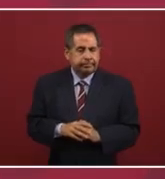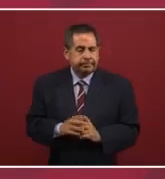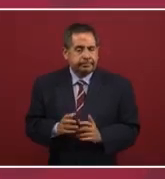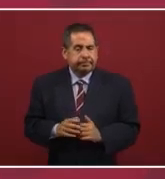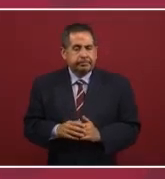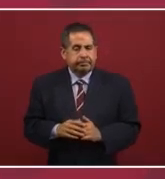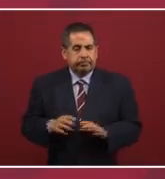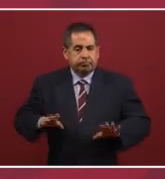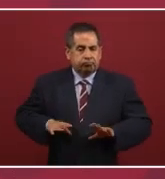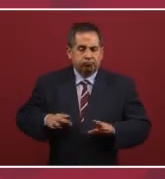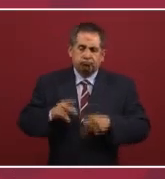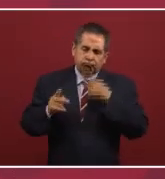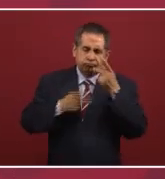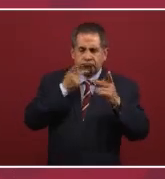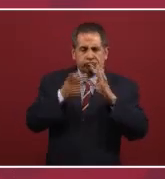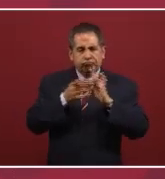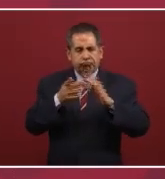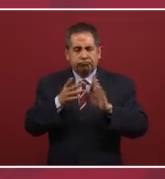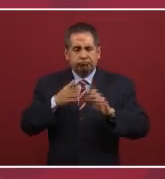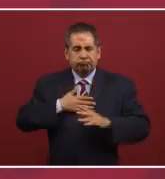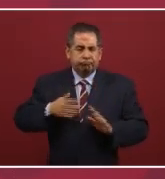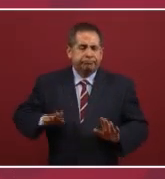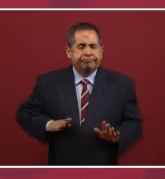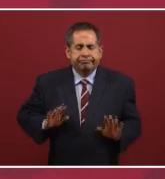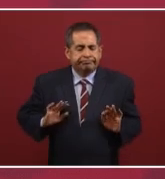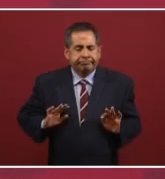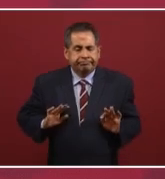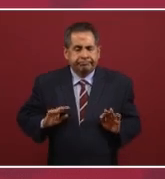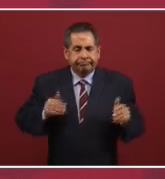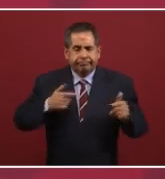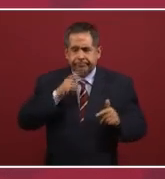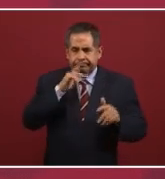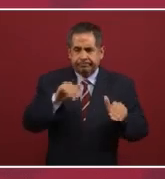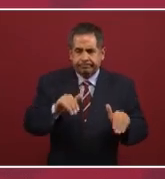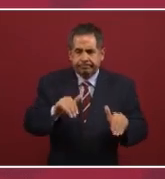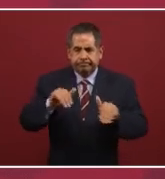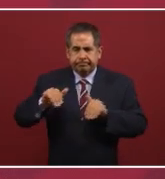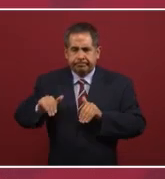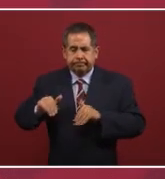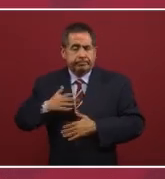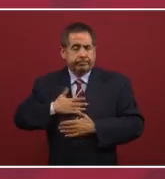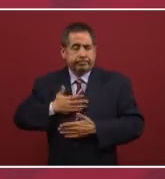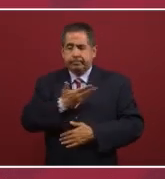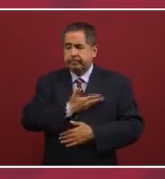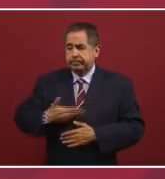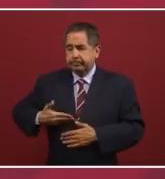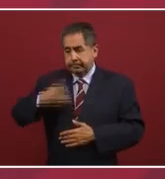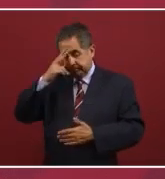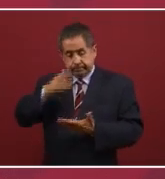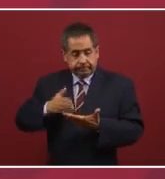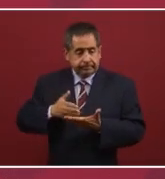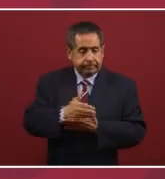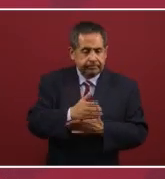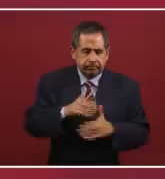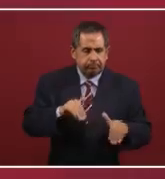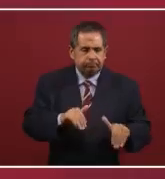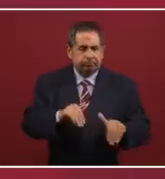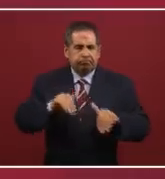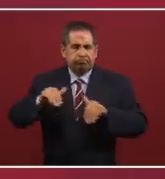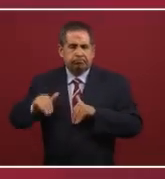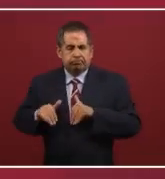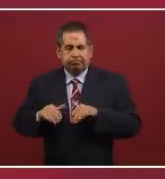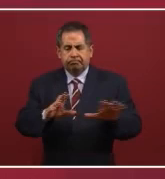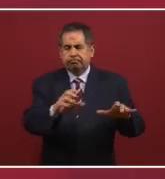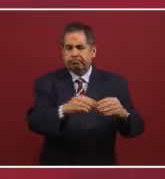sea conveniente. Siento que no debe el presidente de México, por su investidura,